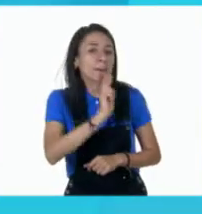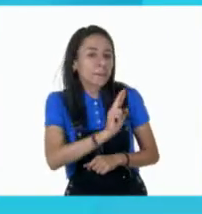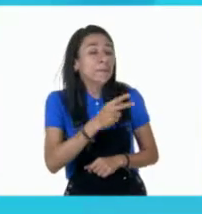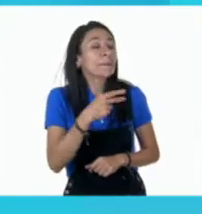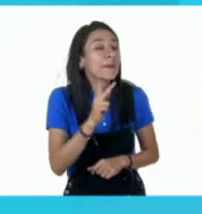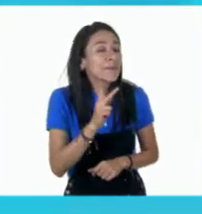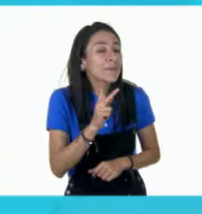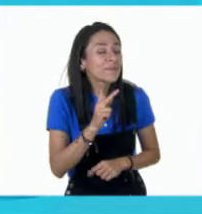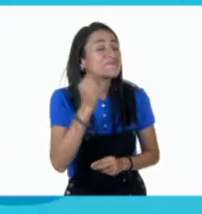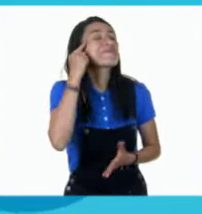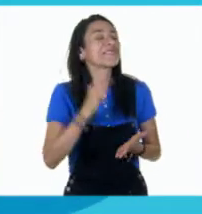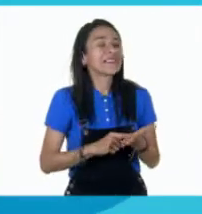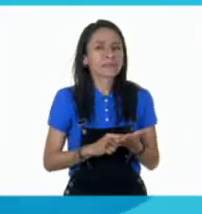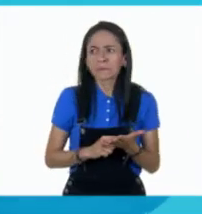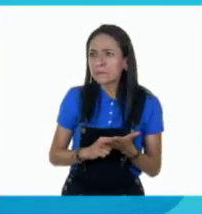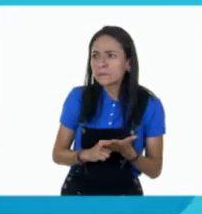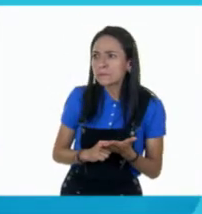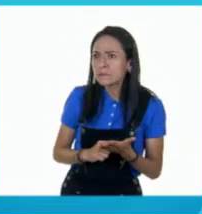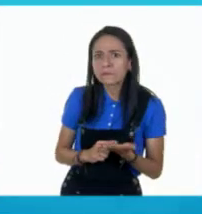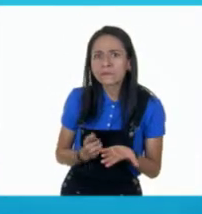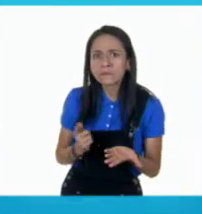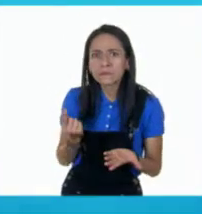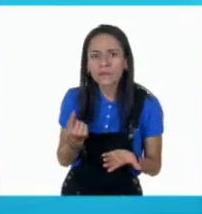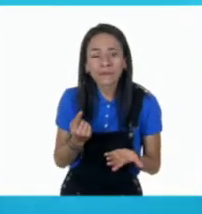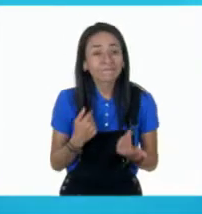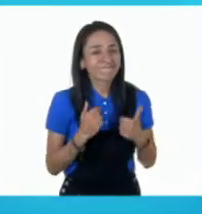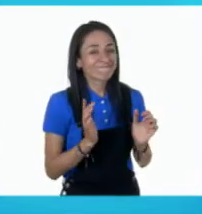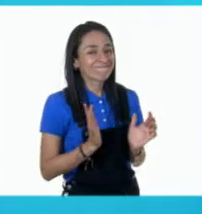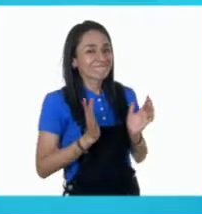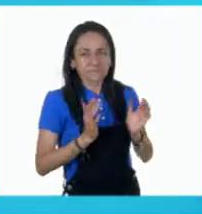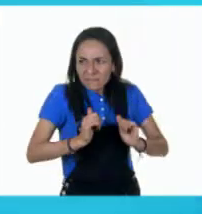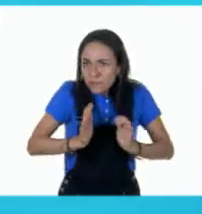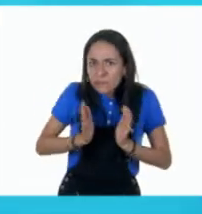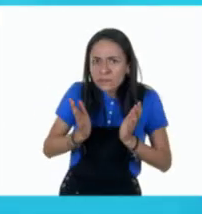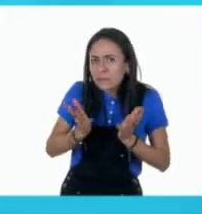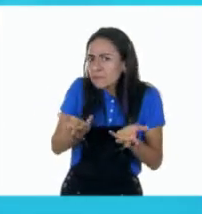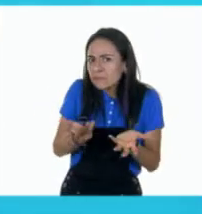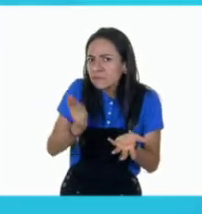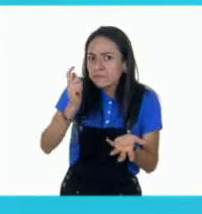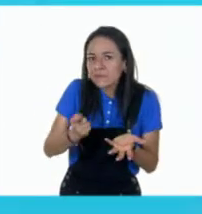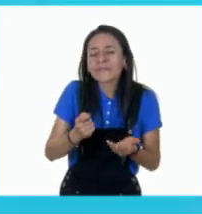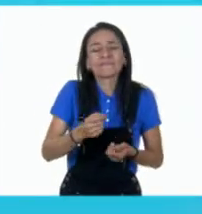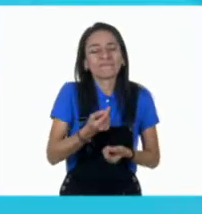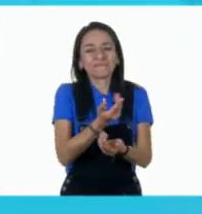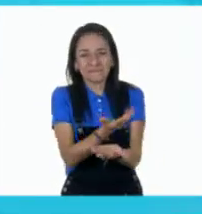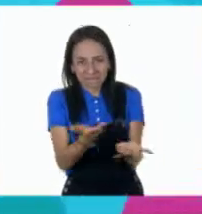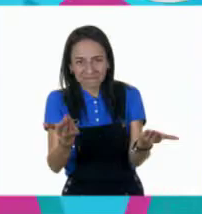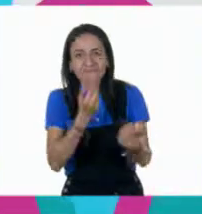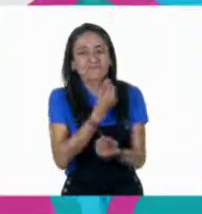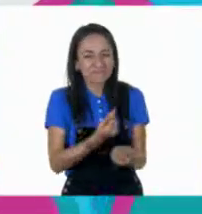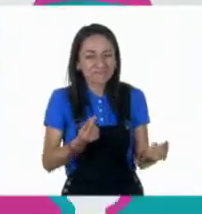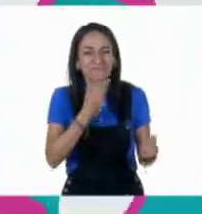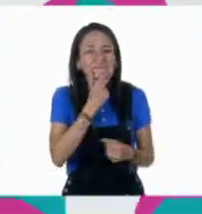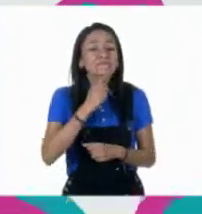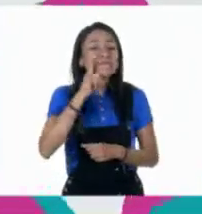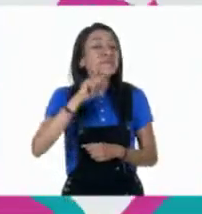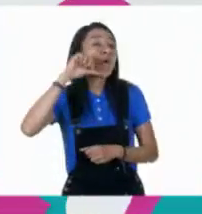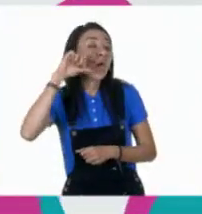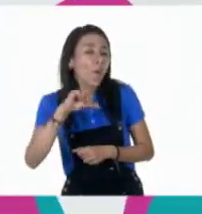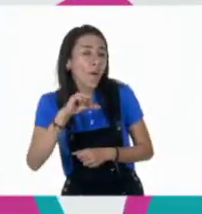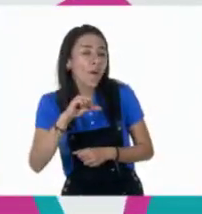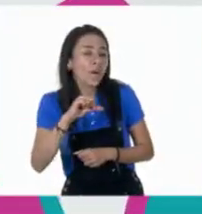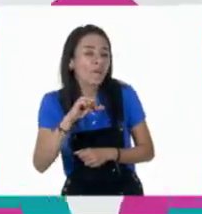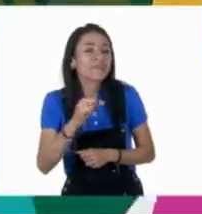¿Qué? Sorpresa. ¿Hay una sorpresa? Por supuesto. Algunas niñas y niños nos van a ayudar, te van a ayudar el día de hoy.